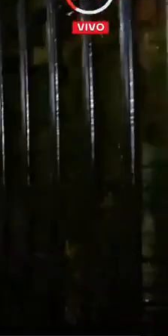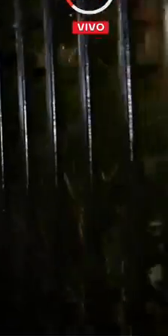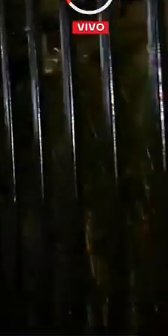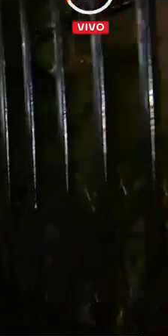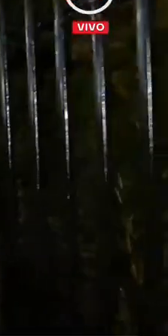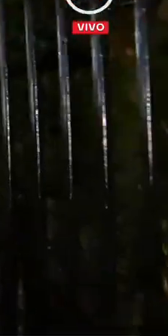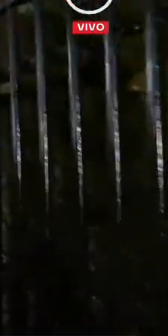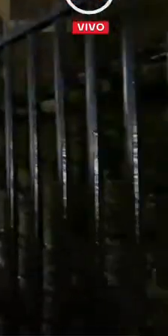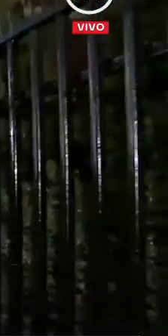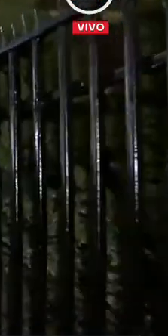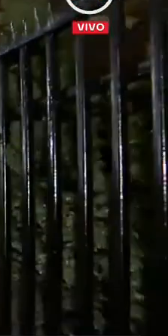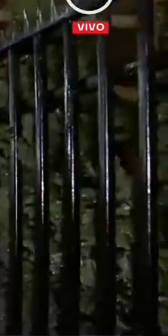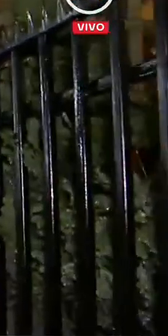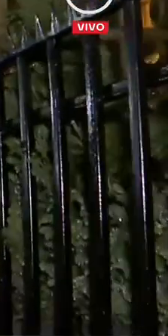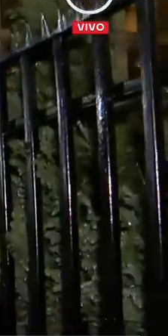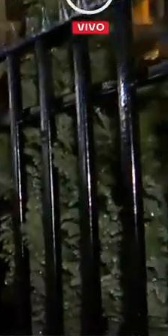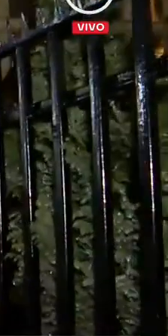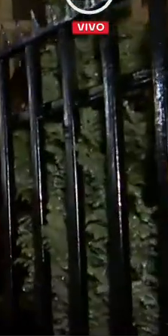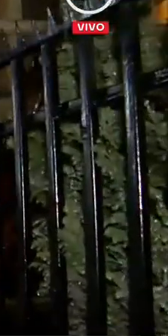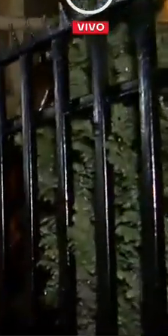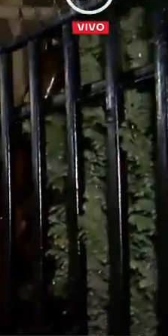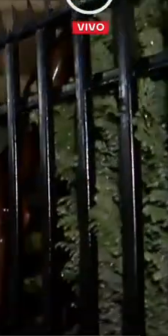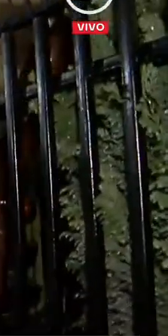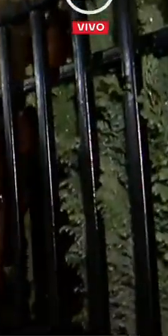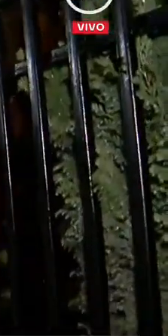estamos... ¿Podemos conversar? ¿Puedo bajar un segundito?